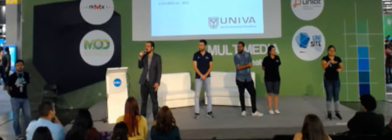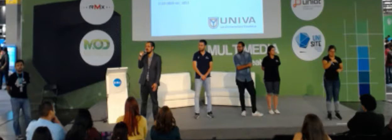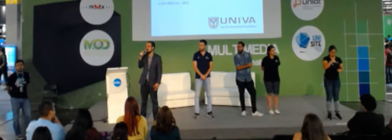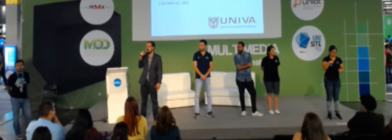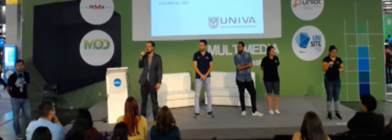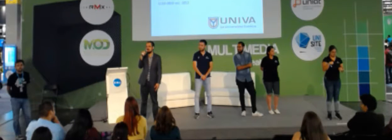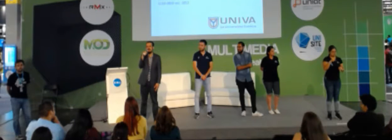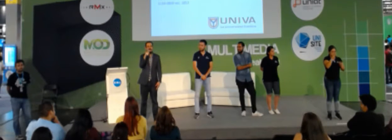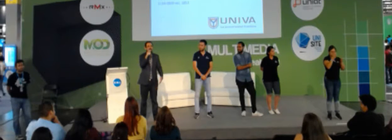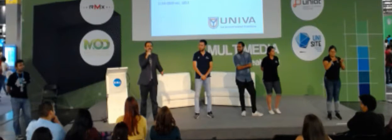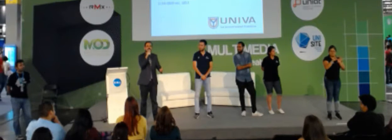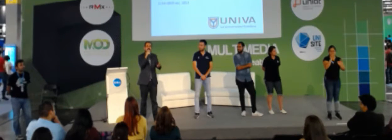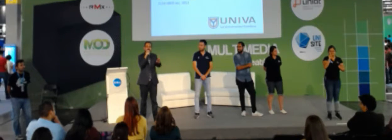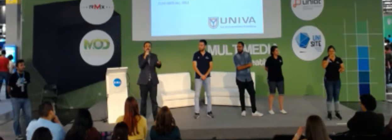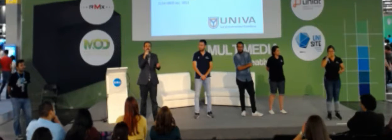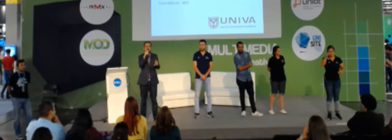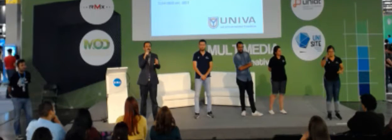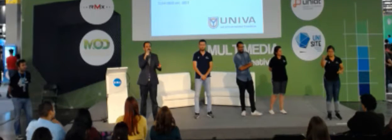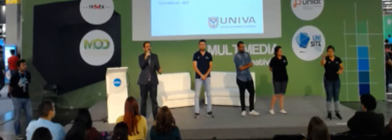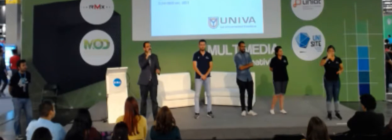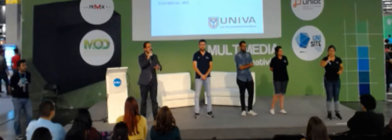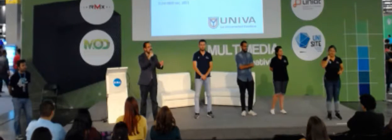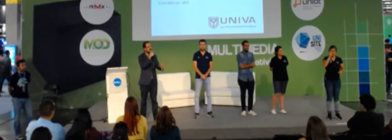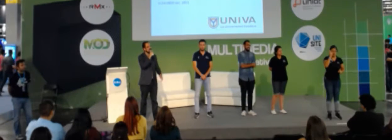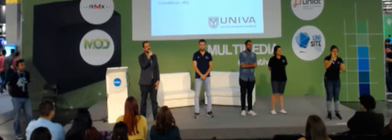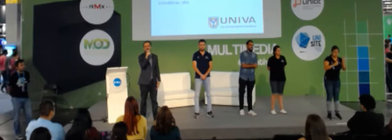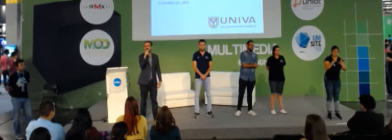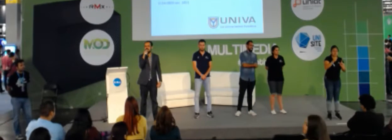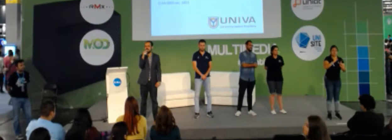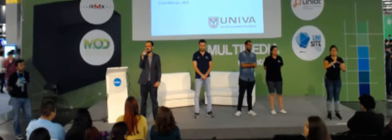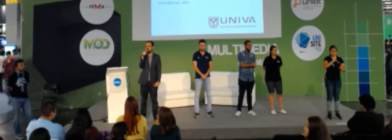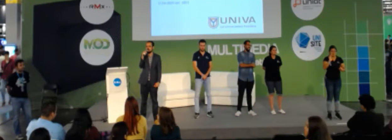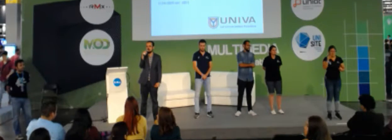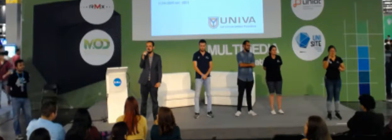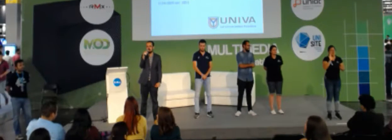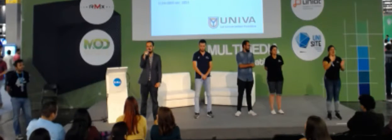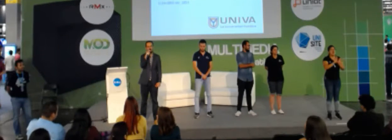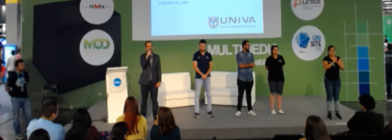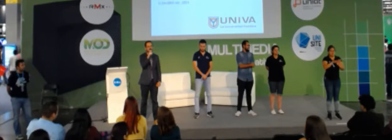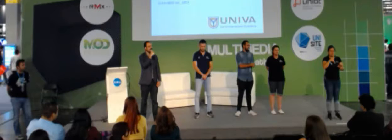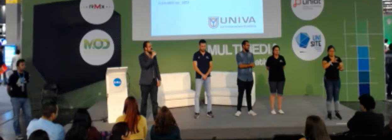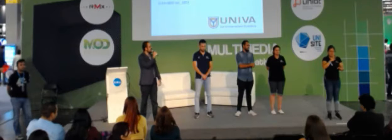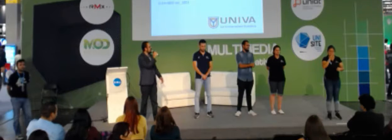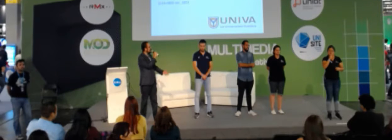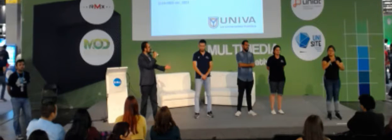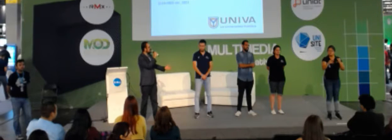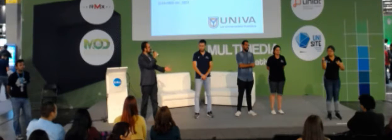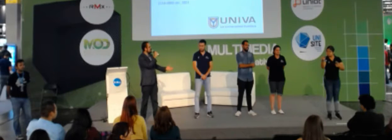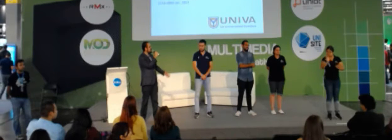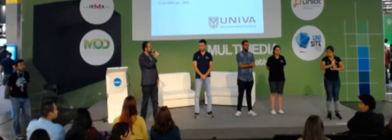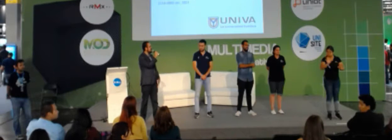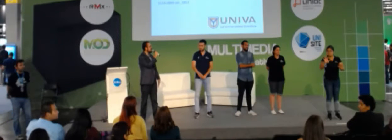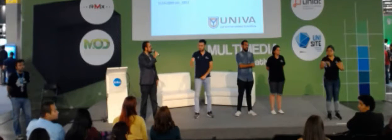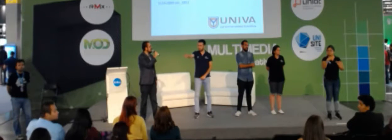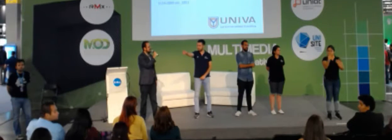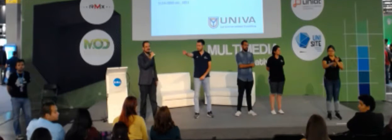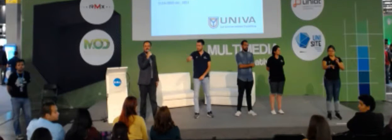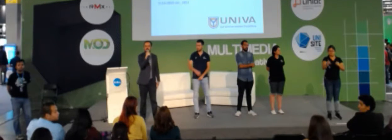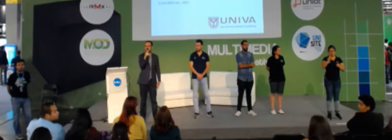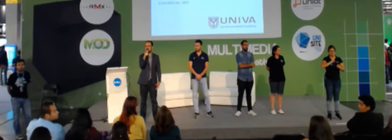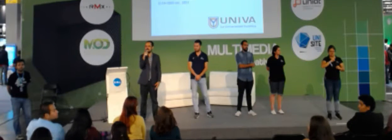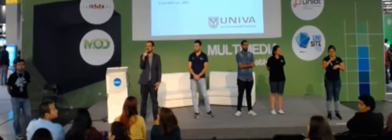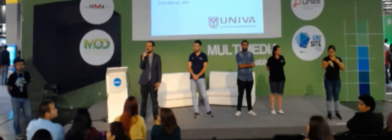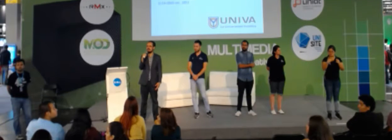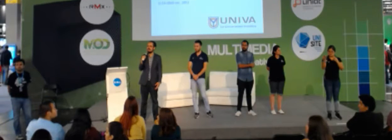cualquier ser humano. No sé si hay alguna inquietud, alguna duda para utilizar estos últimos minutos. Si no, pues de nuestra parte sería